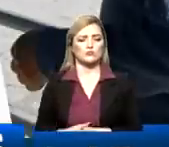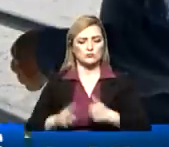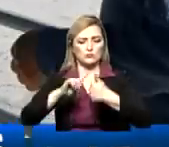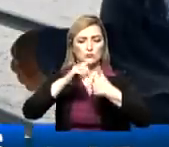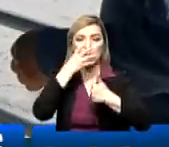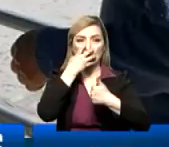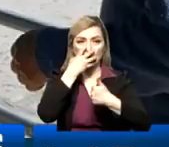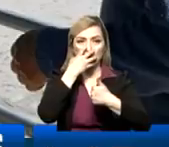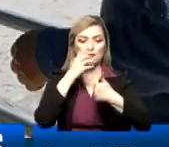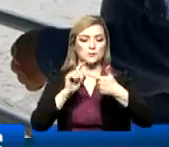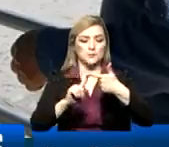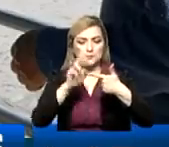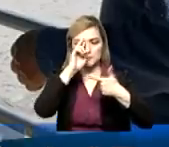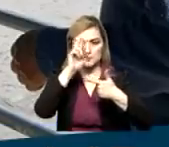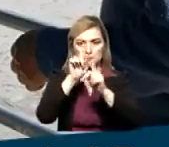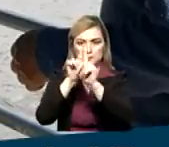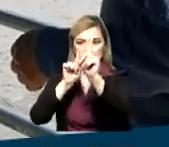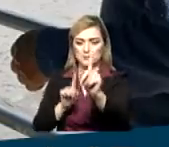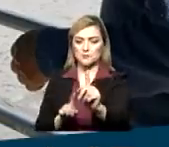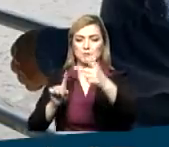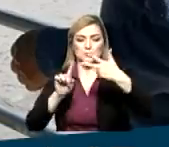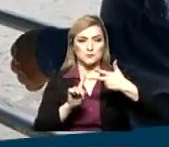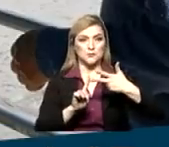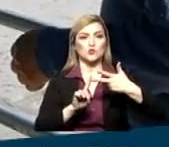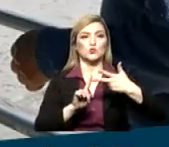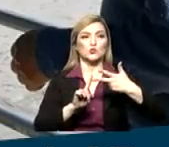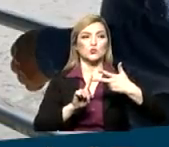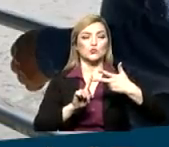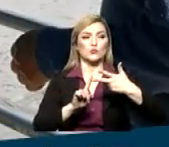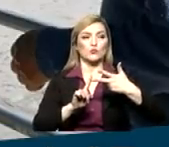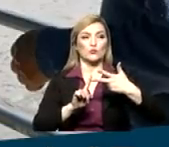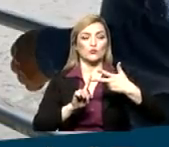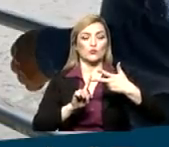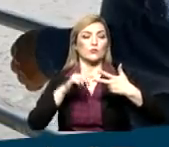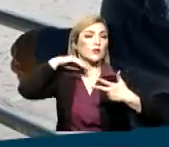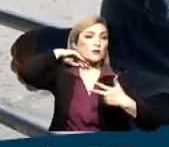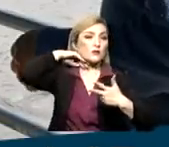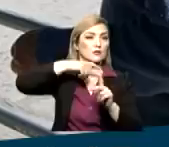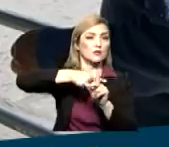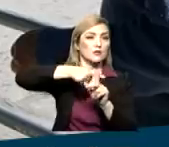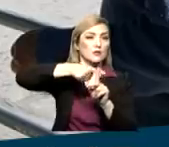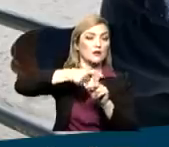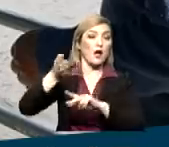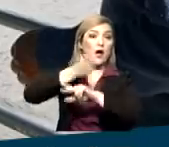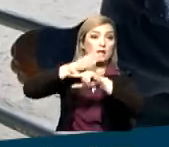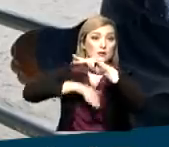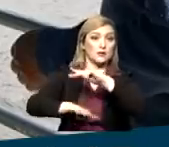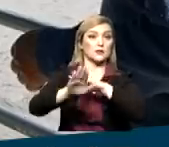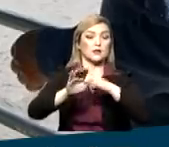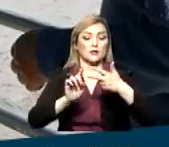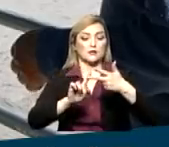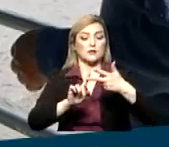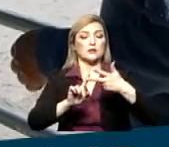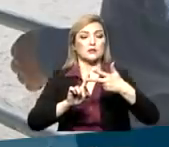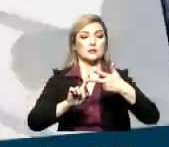de mascarilla, respetar el distanciamiento en las filas, medición de temperatura antes de ingresar a las paradas